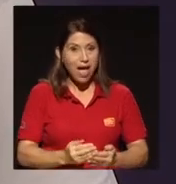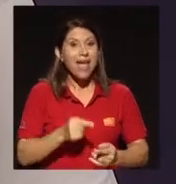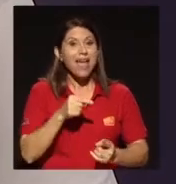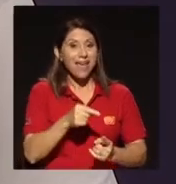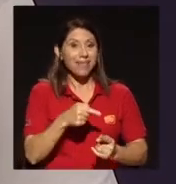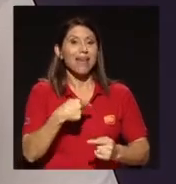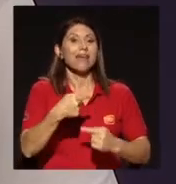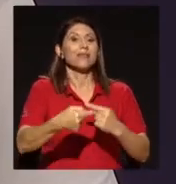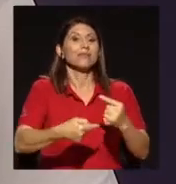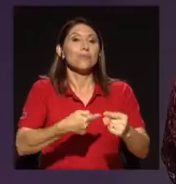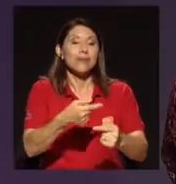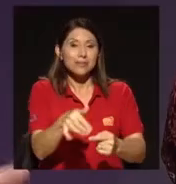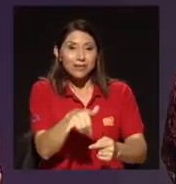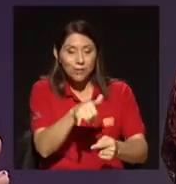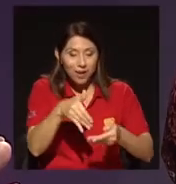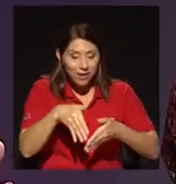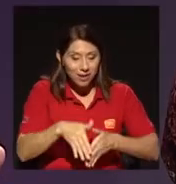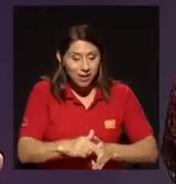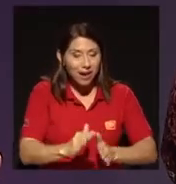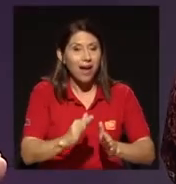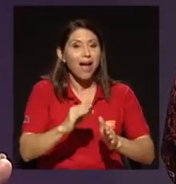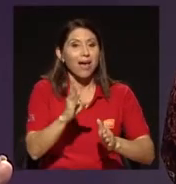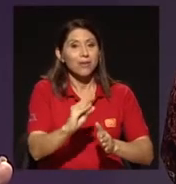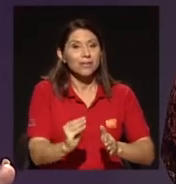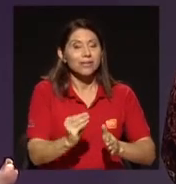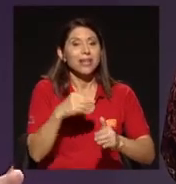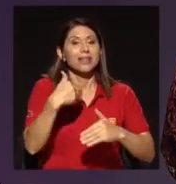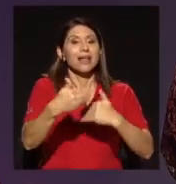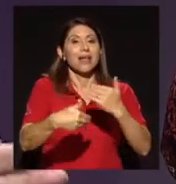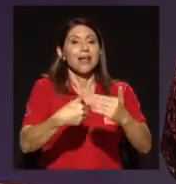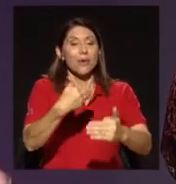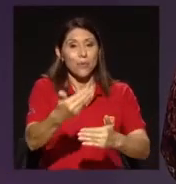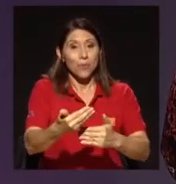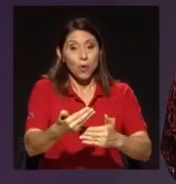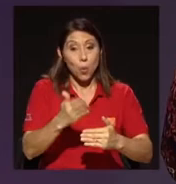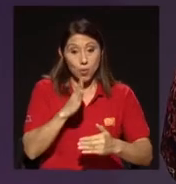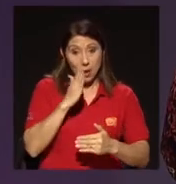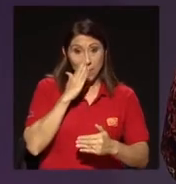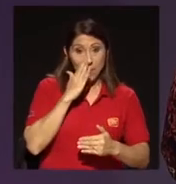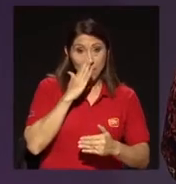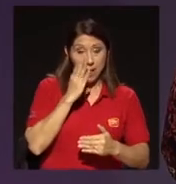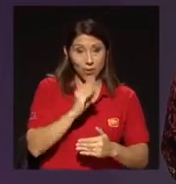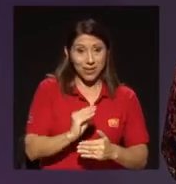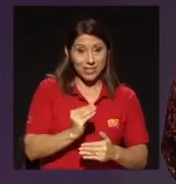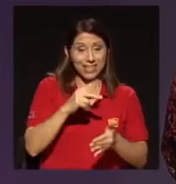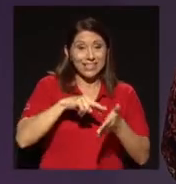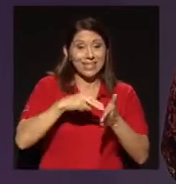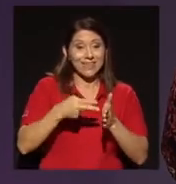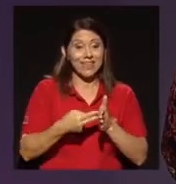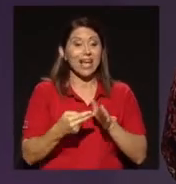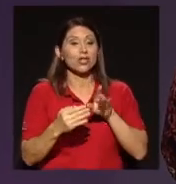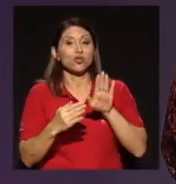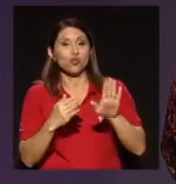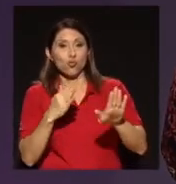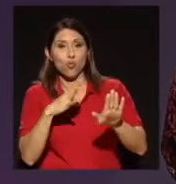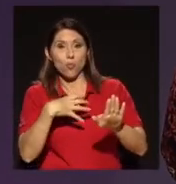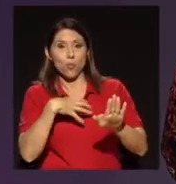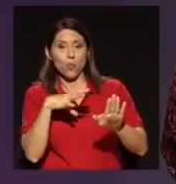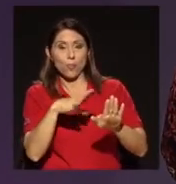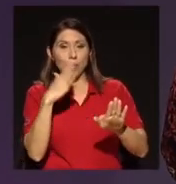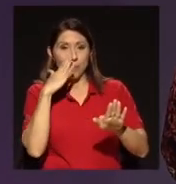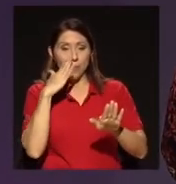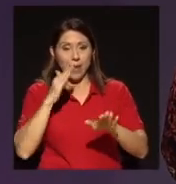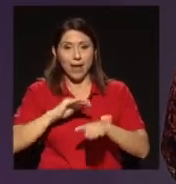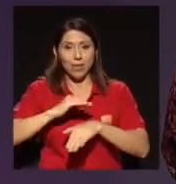Y romper esto a veces tarda hasta 3 generaciones. Wow. Del que se repita. Entonces, es